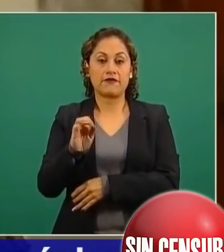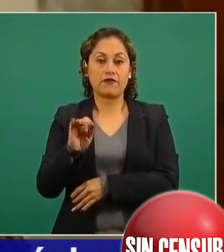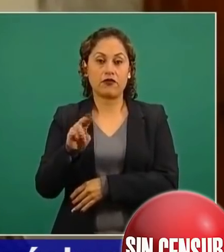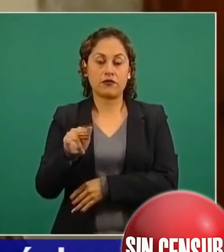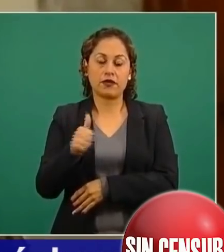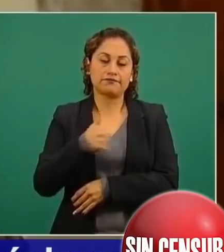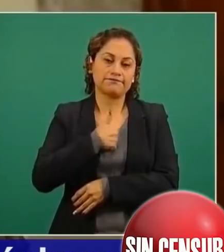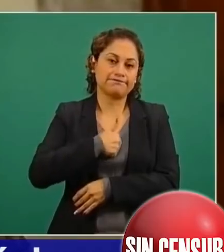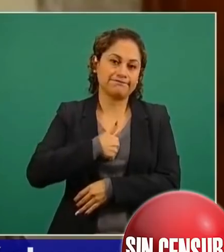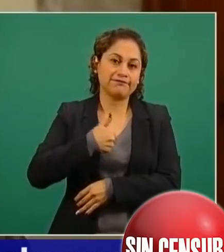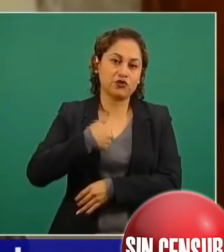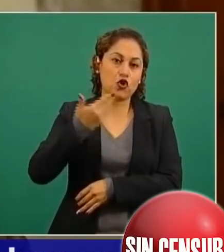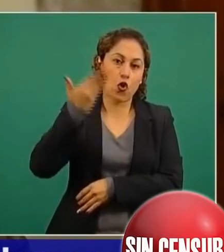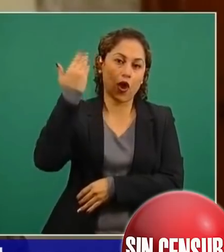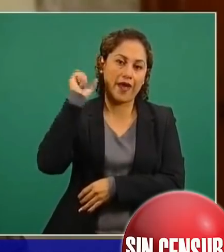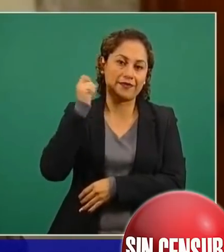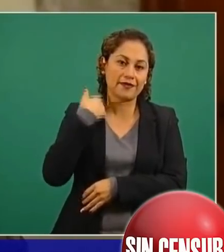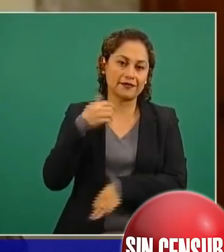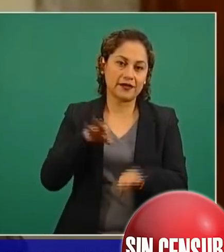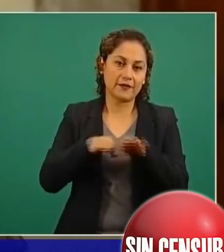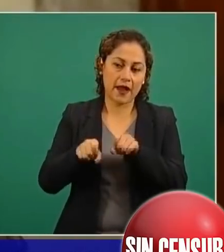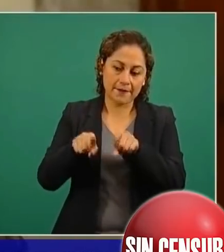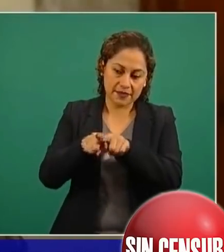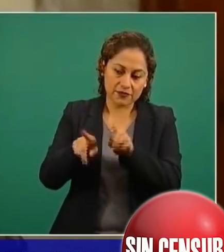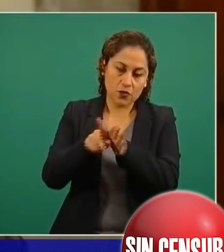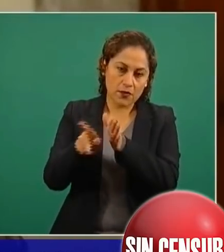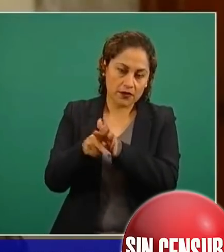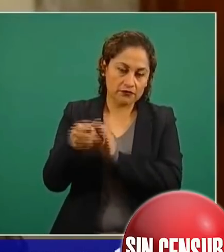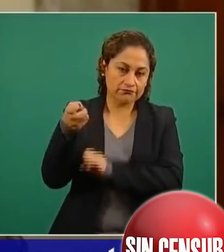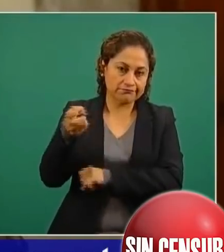Reforma cuando se fundó,